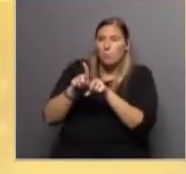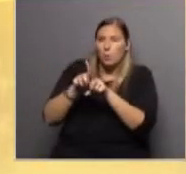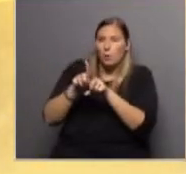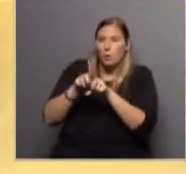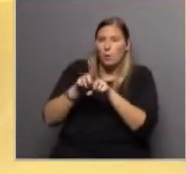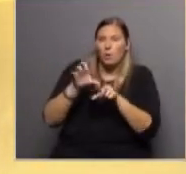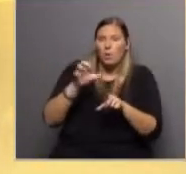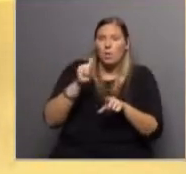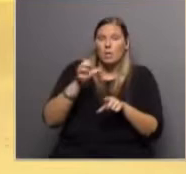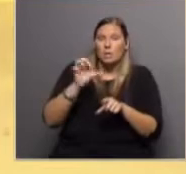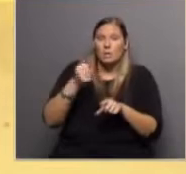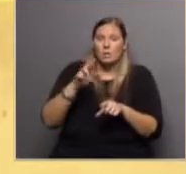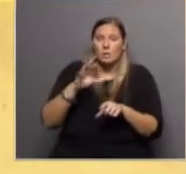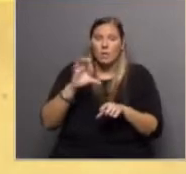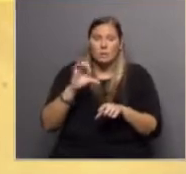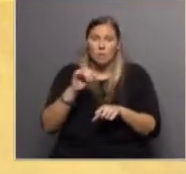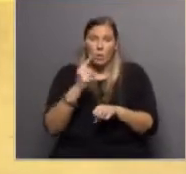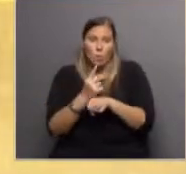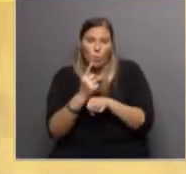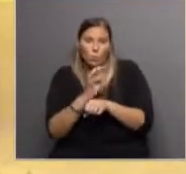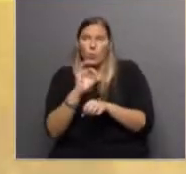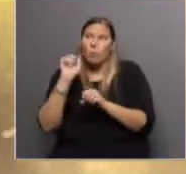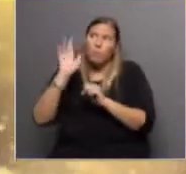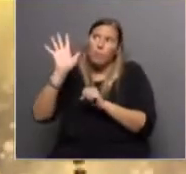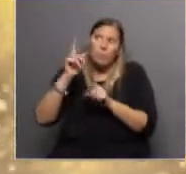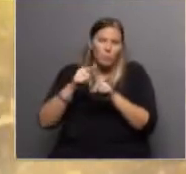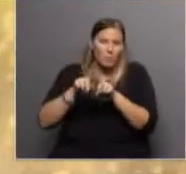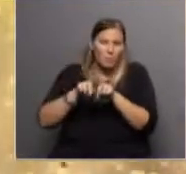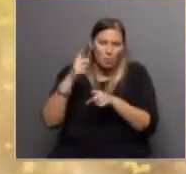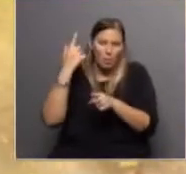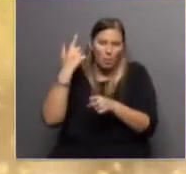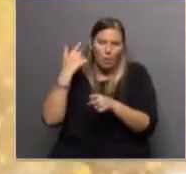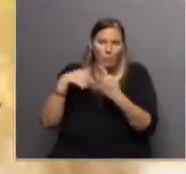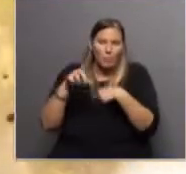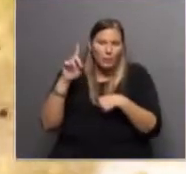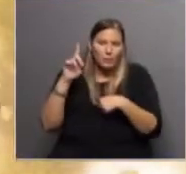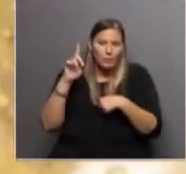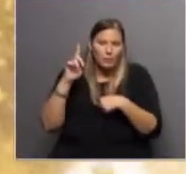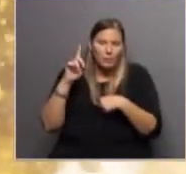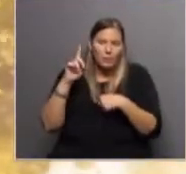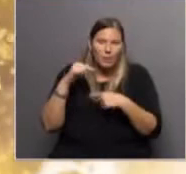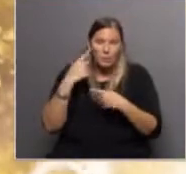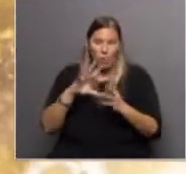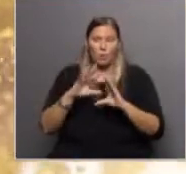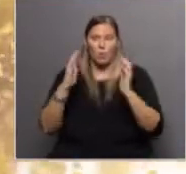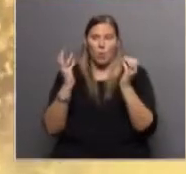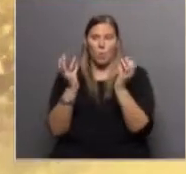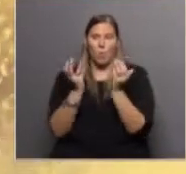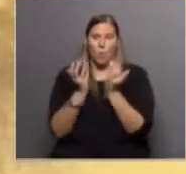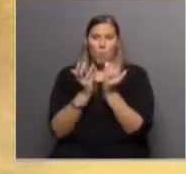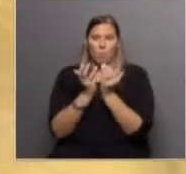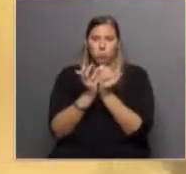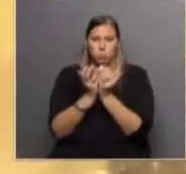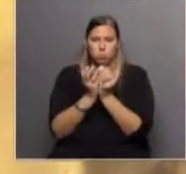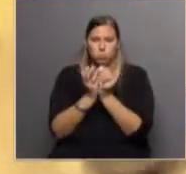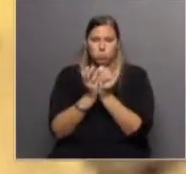SARS-CoV-1 que apareció, o como el MERS se quedaron por allá. Pero bueno, ¿no? El tema de este mundo como tan globalizado